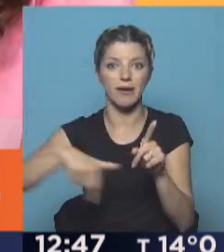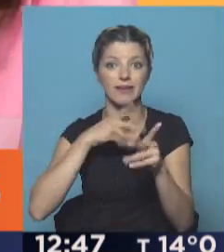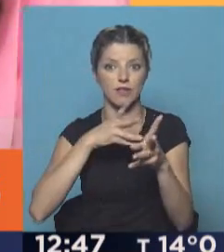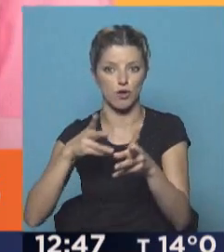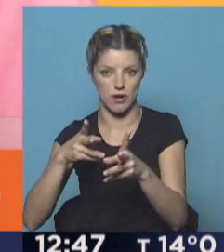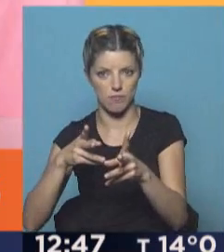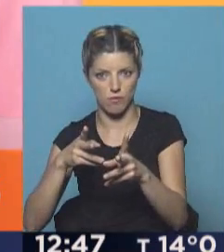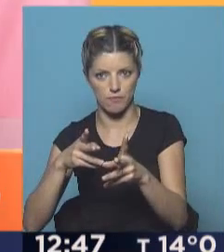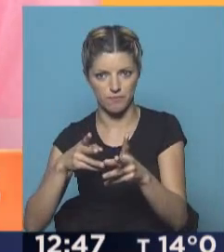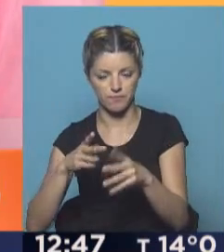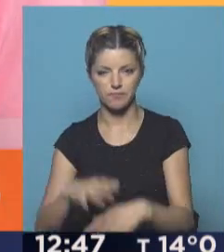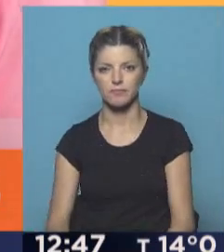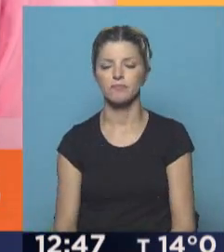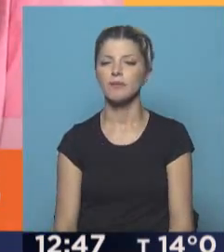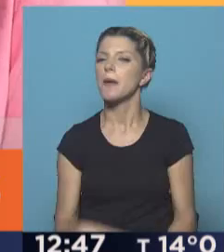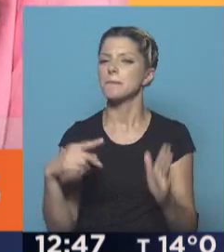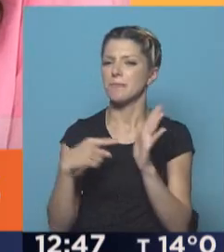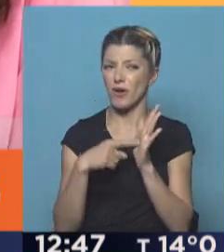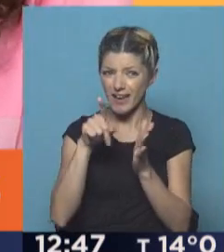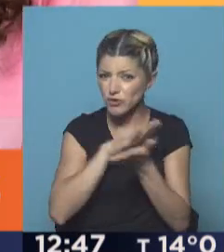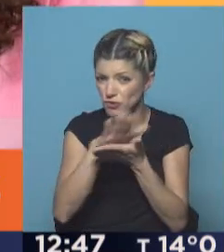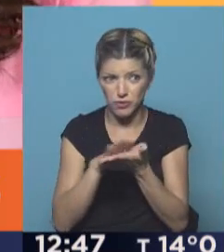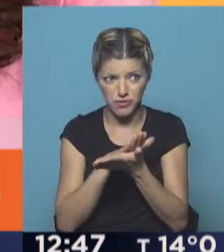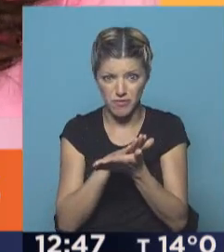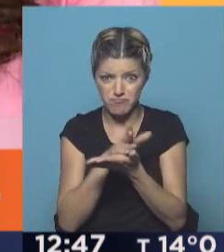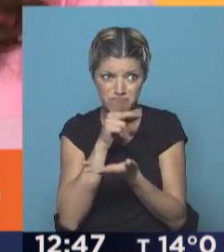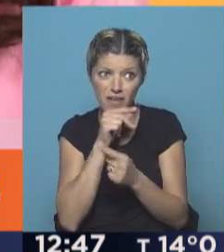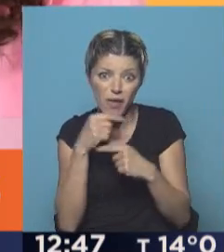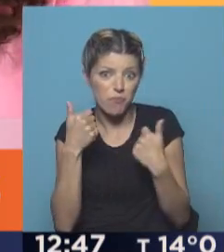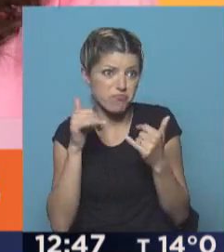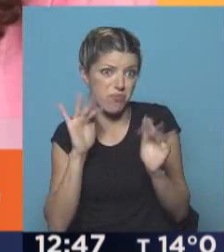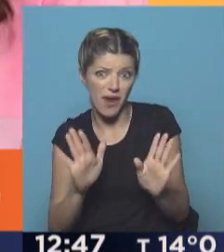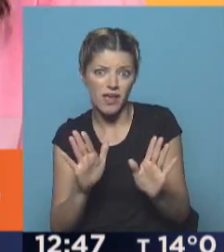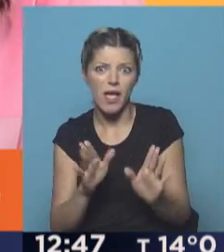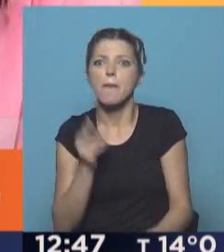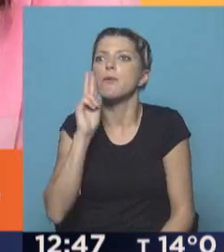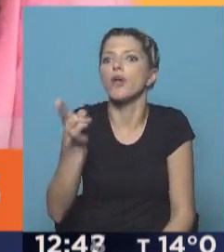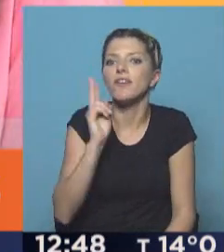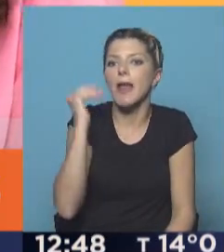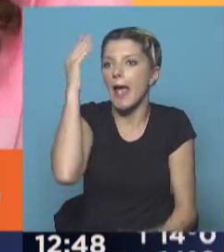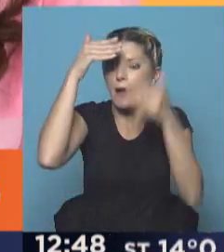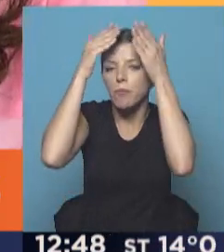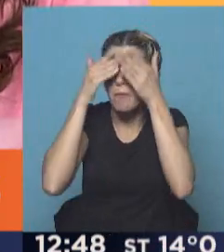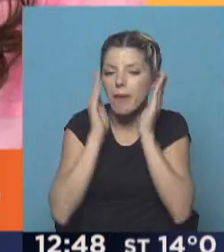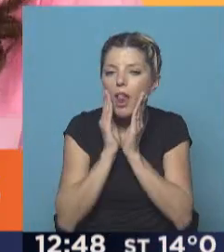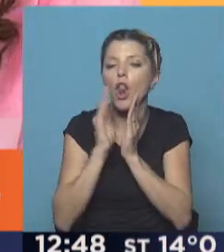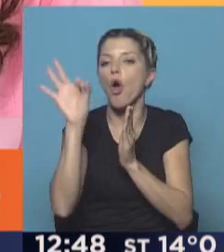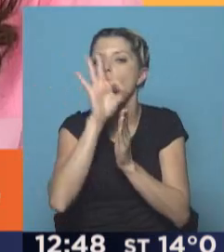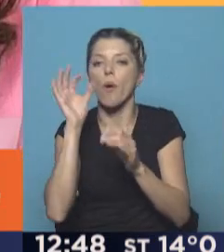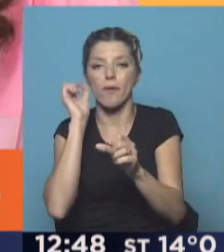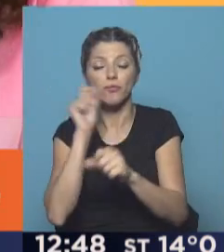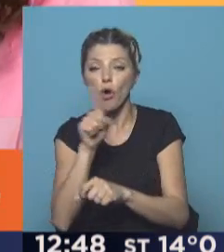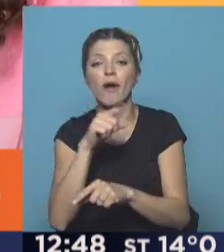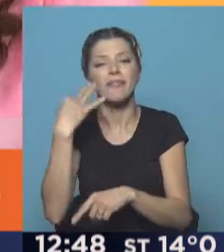Pero eso tal vez no sea la solución. La solución tal vez no sea prohibir el velo. La solución es el trabajo cultural sobre